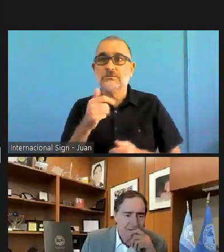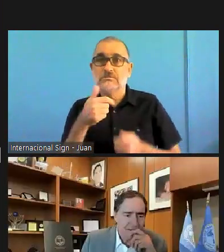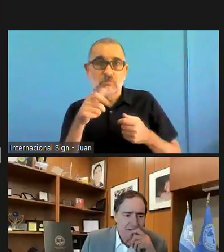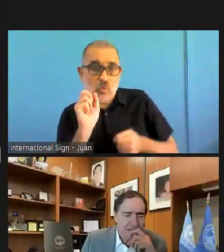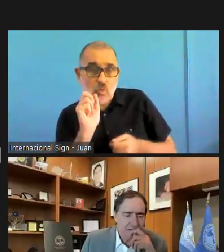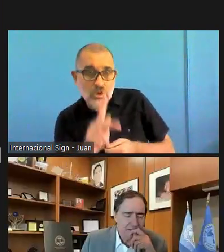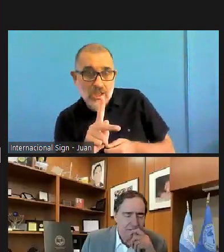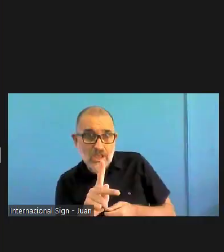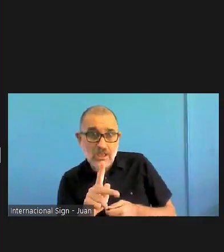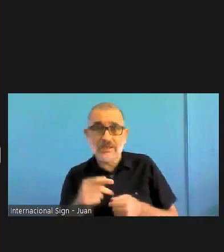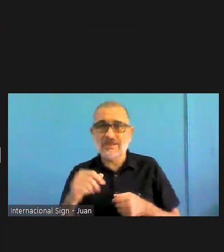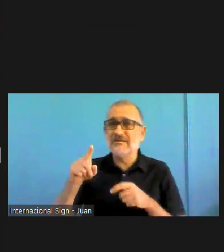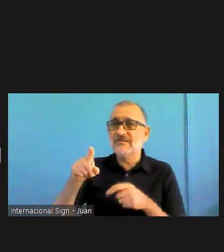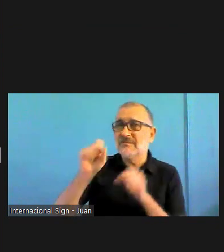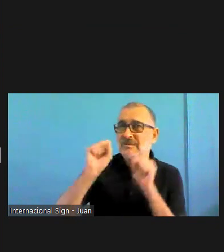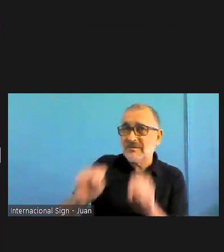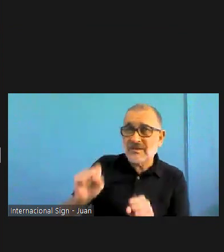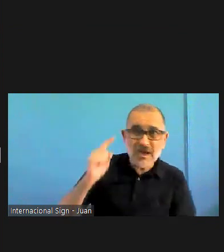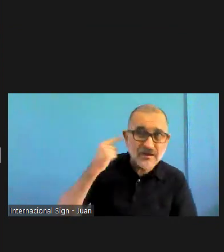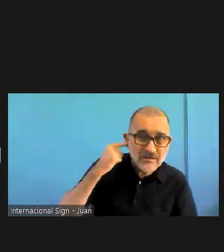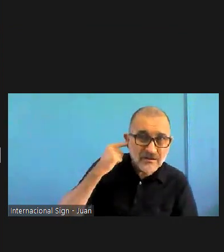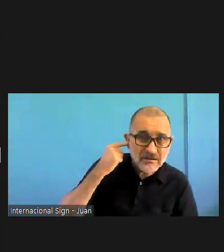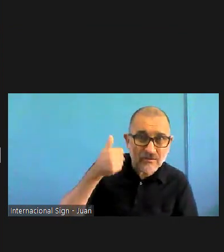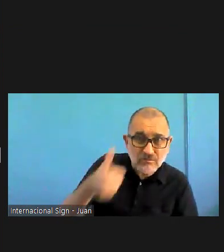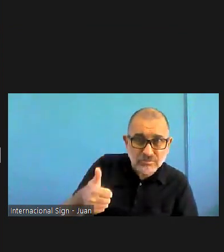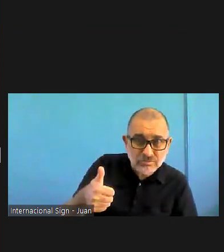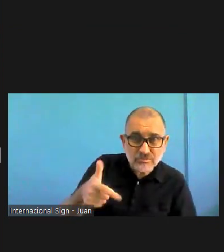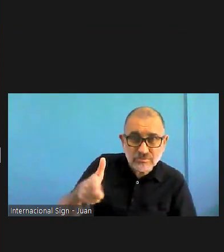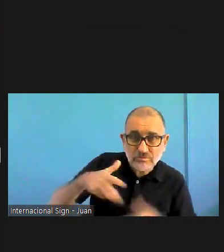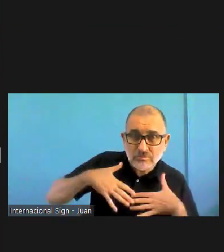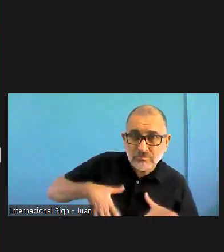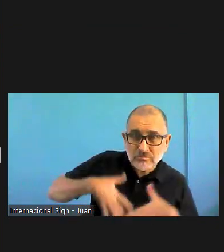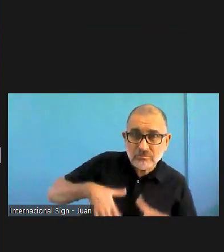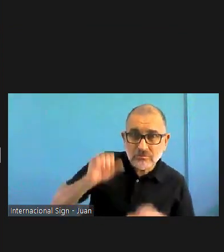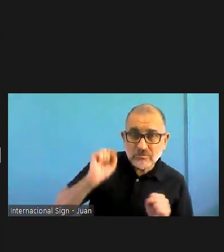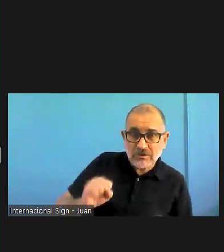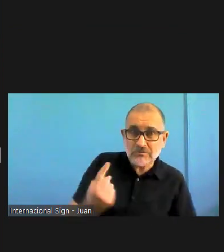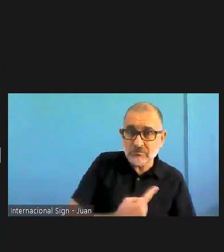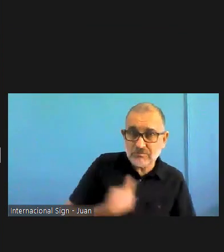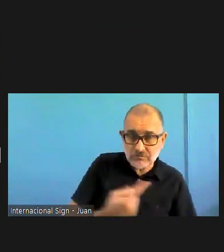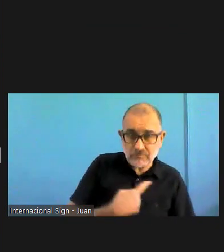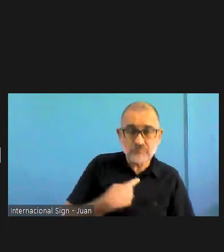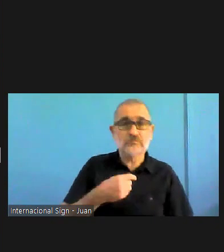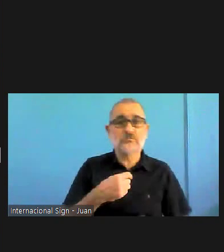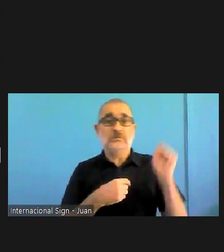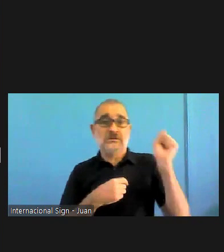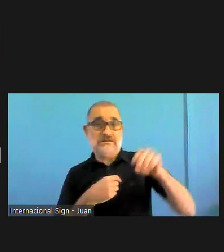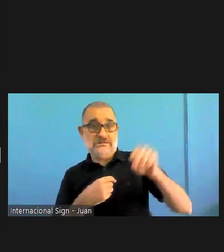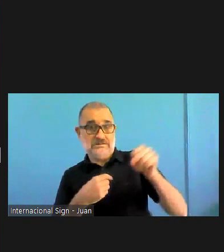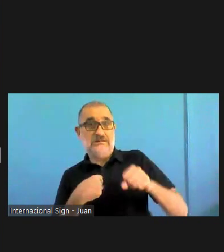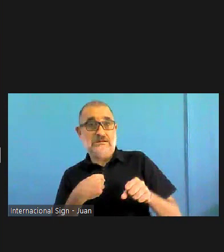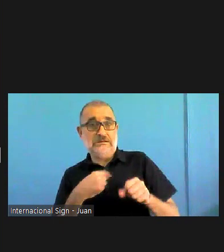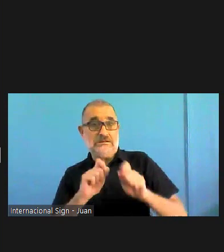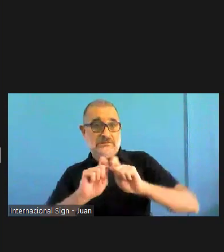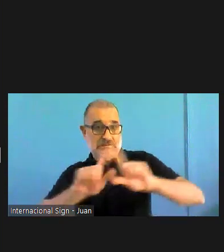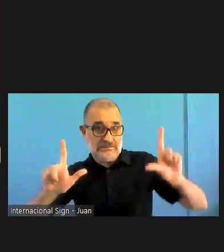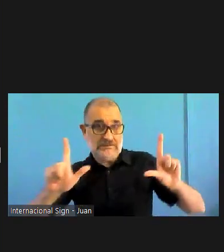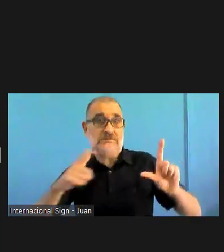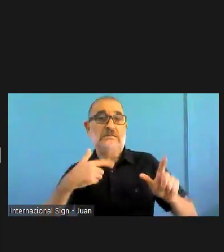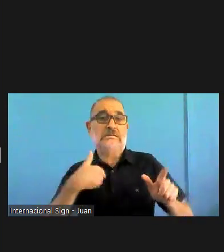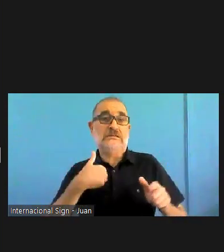Una corrección. Aquí puse en la pantalla 2 diapositivas que tienen que ver con nuestros